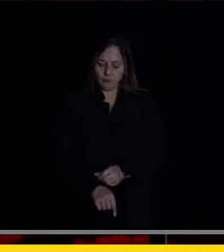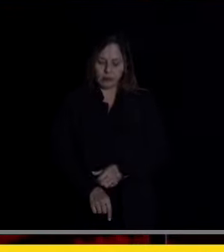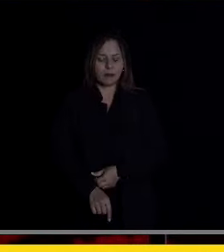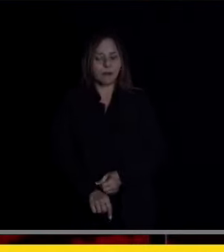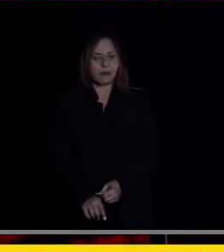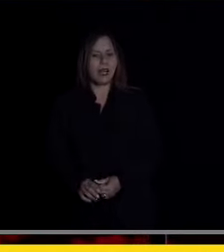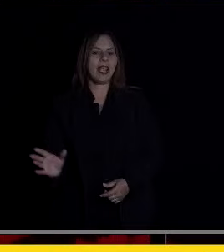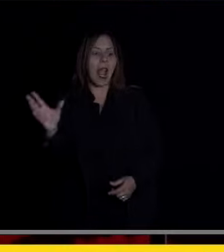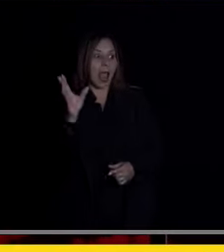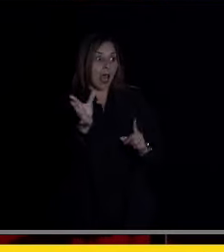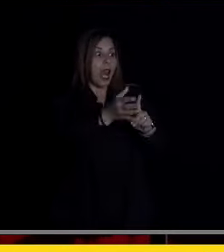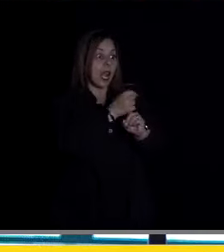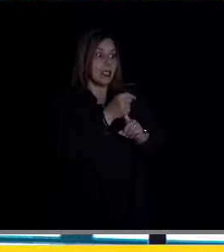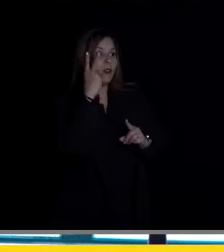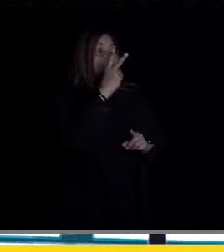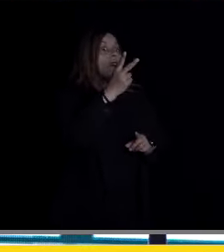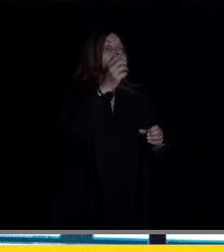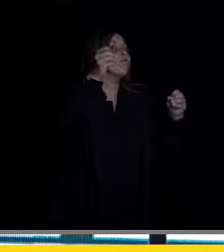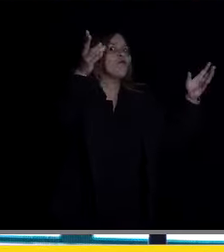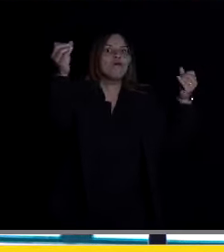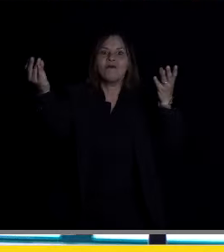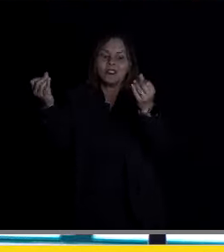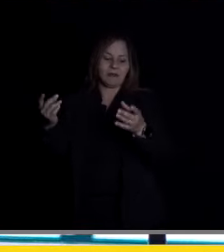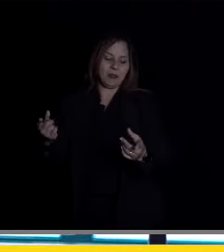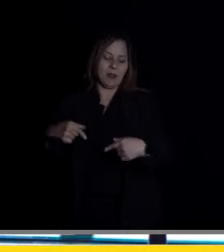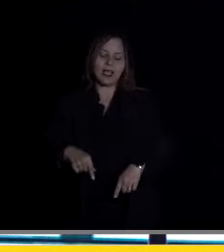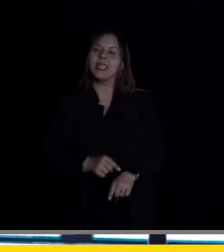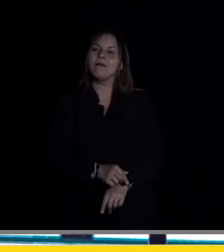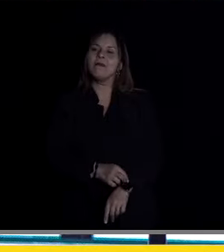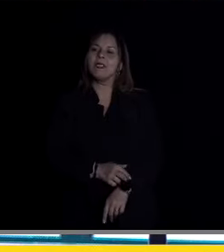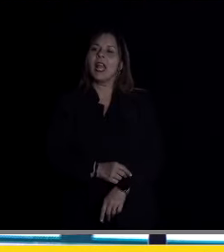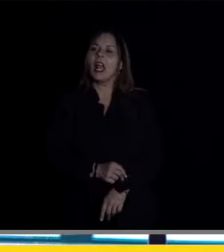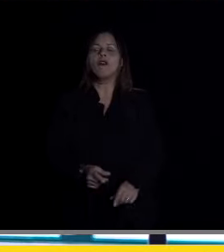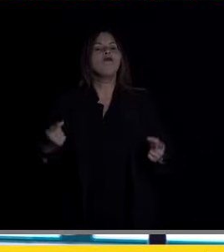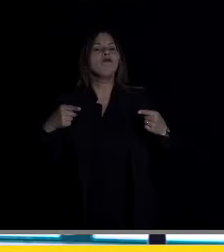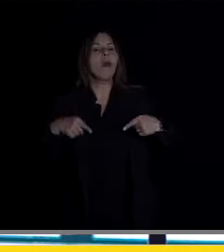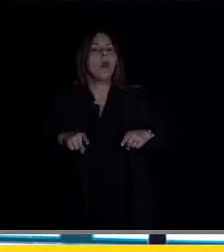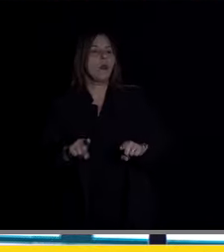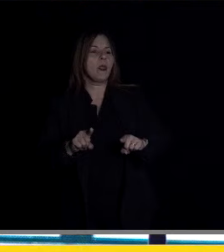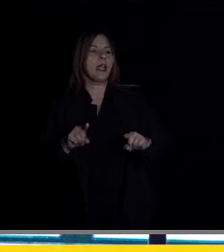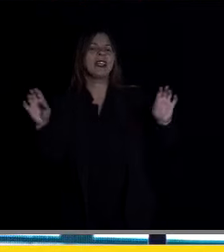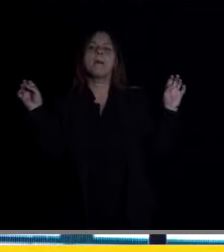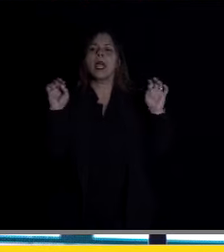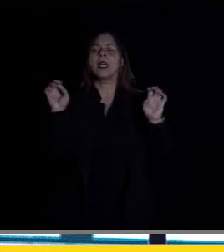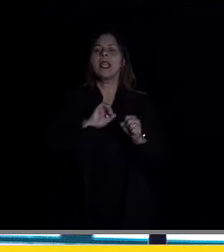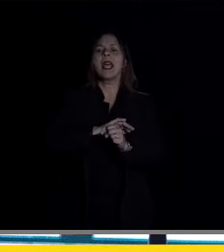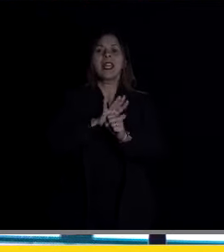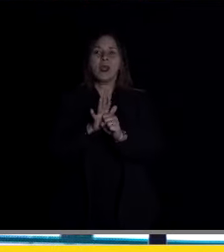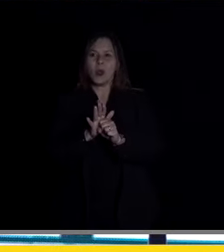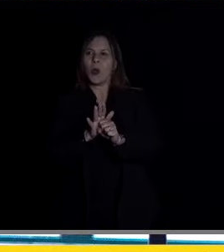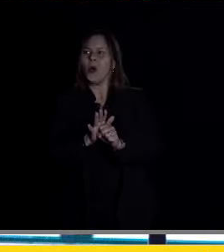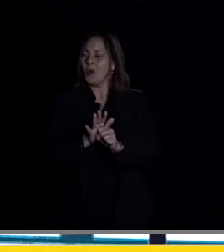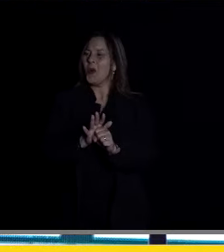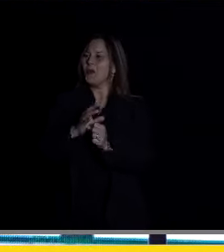Que alcanzo a ver unos cuantos por ahí, yo sé que son muchos. Durante la emergencia del COVID, a través de los incentivos financieros a negocios